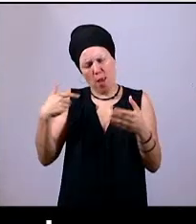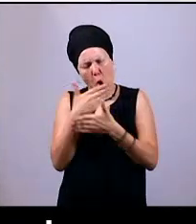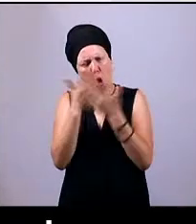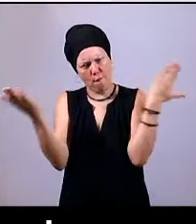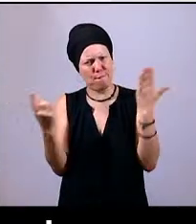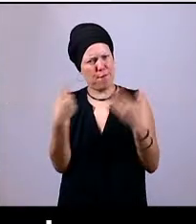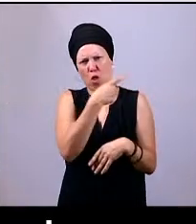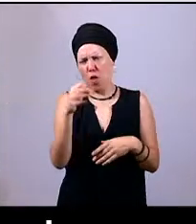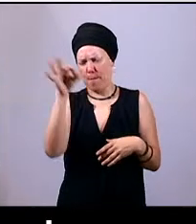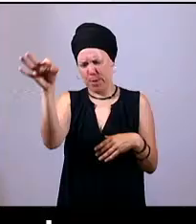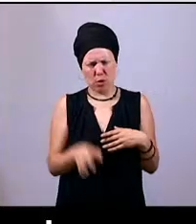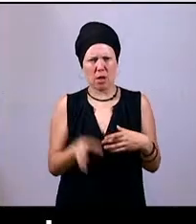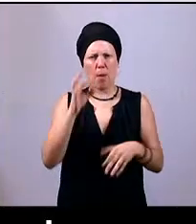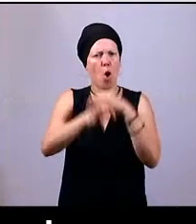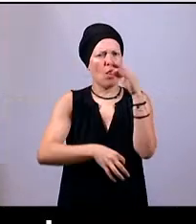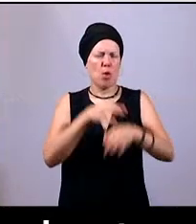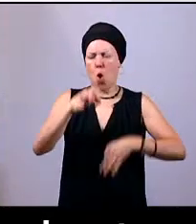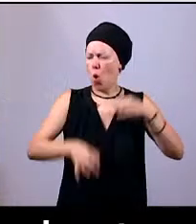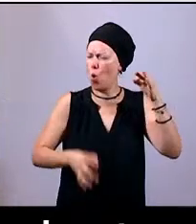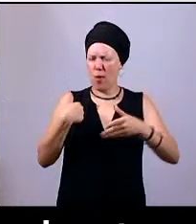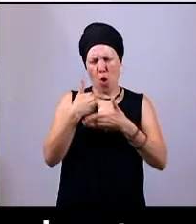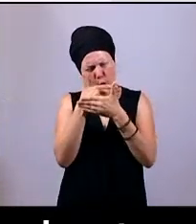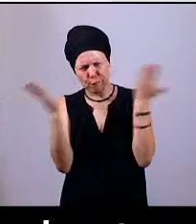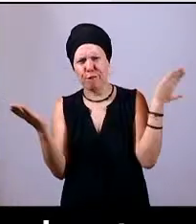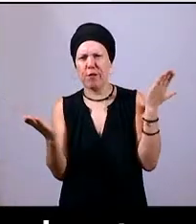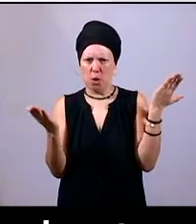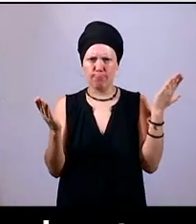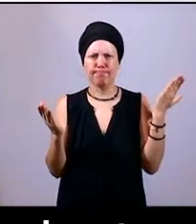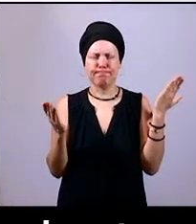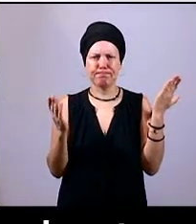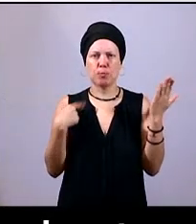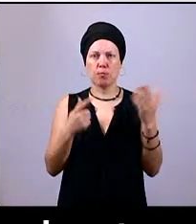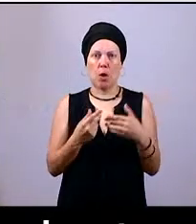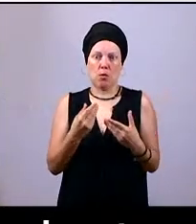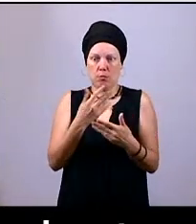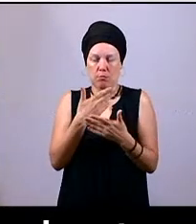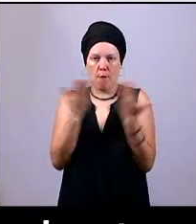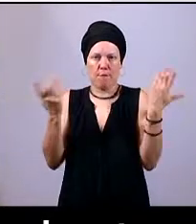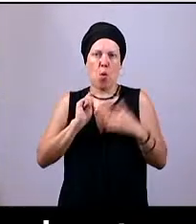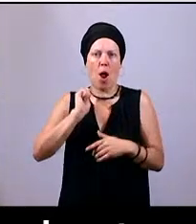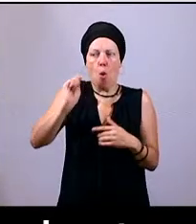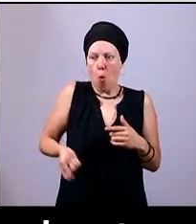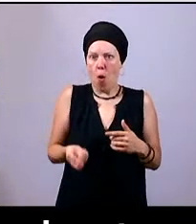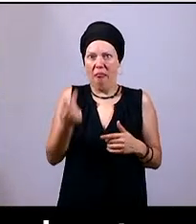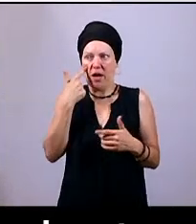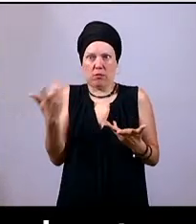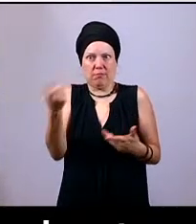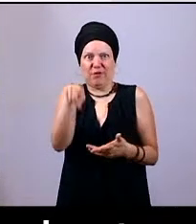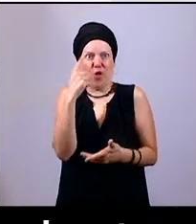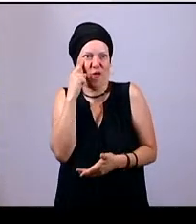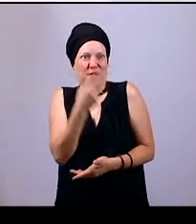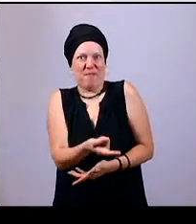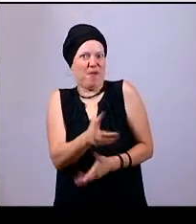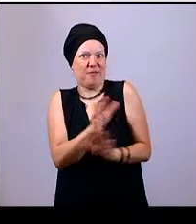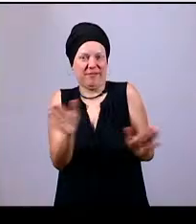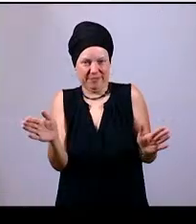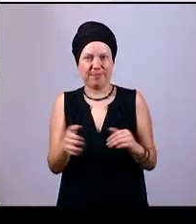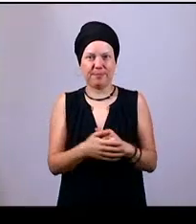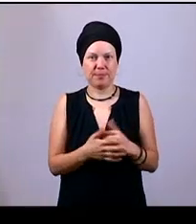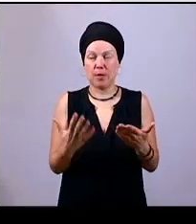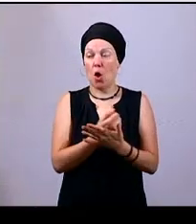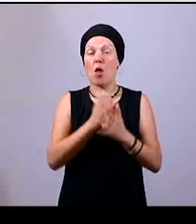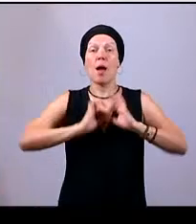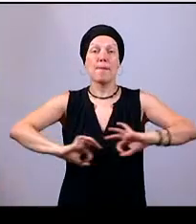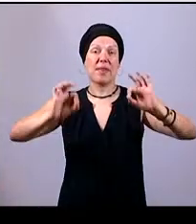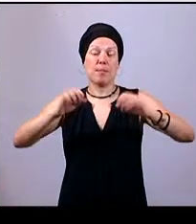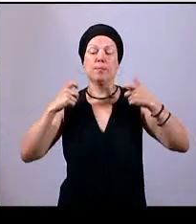confío en el ordenamiento jurídico, confío en que esos magistrados podrán ver lo que todos los demás, el resto de juristas, especialistas en